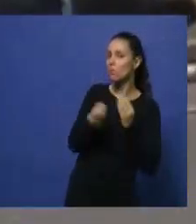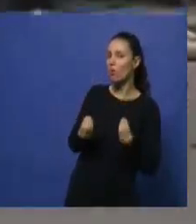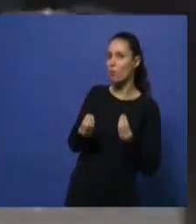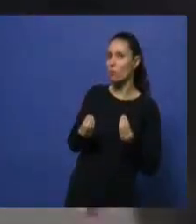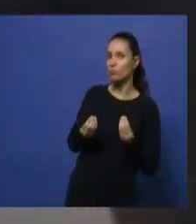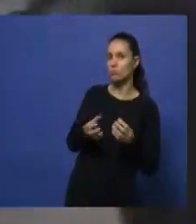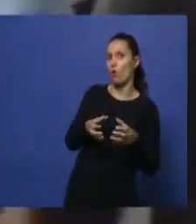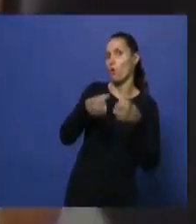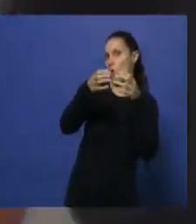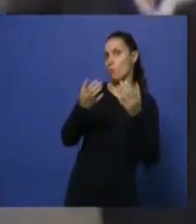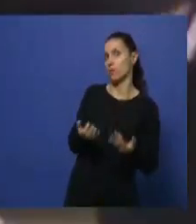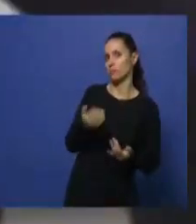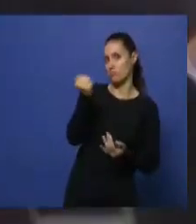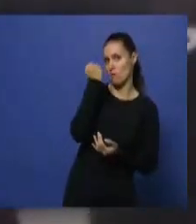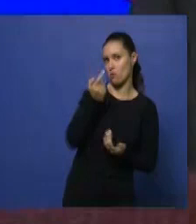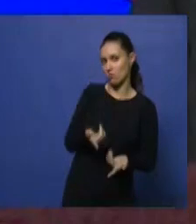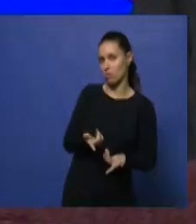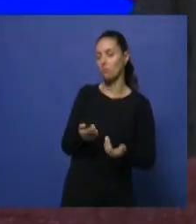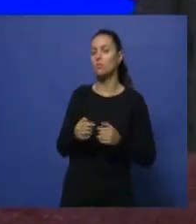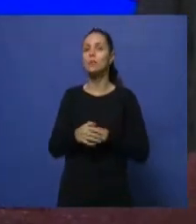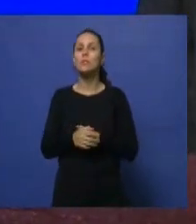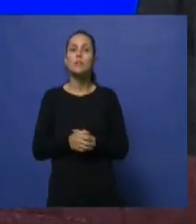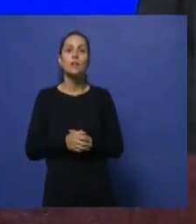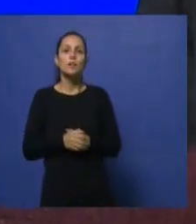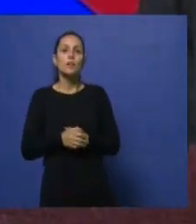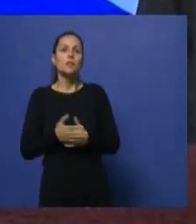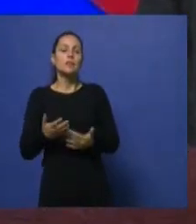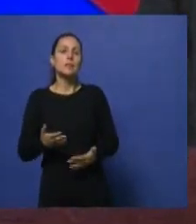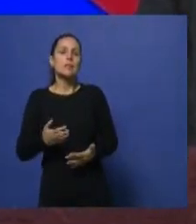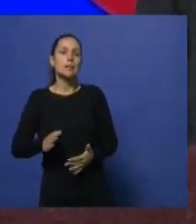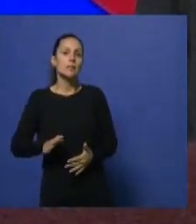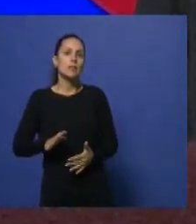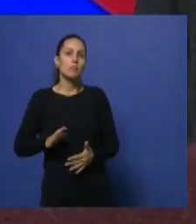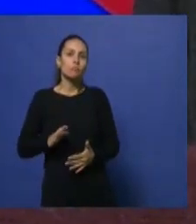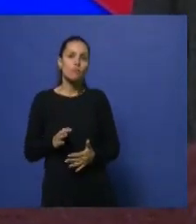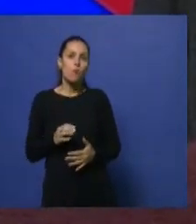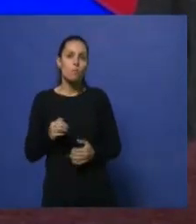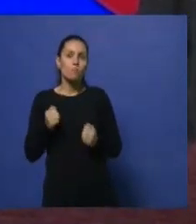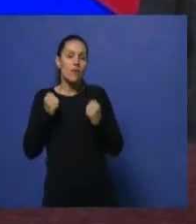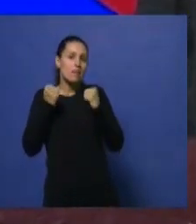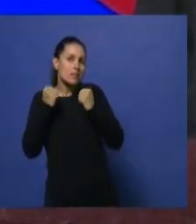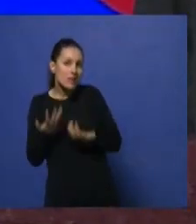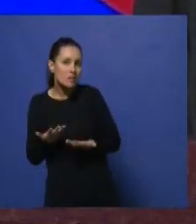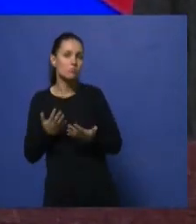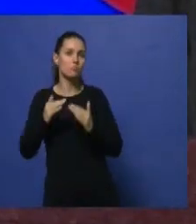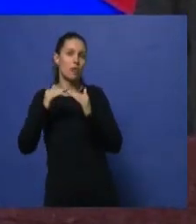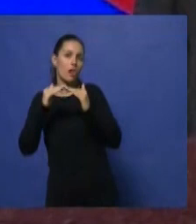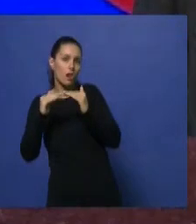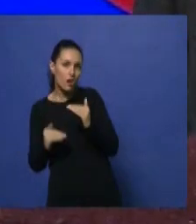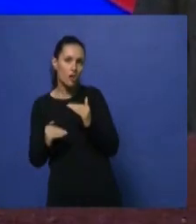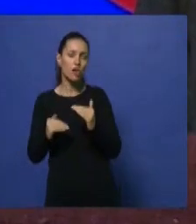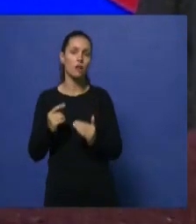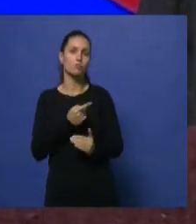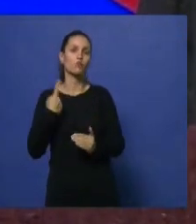definir ella ahora ya es como que se baja un poco la adrenalina que tenemos de vivir una final ya estamos esperando que pasa